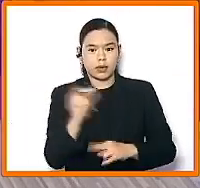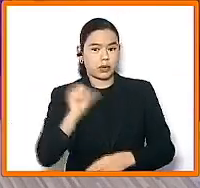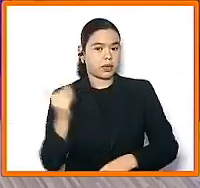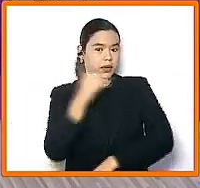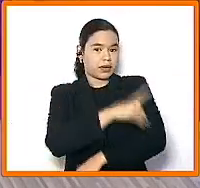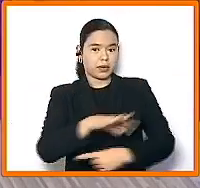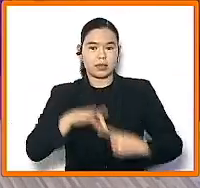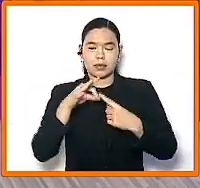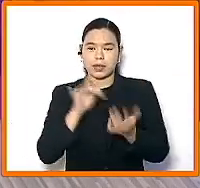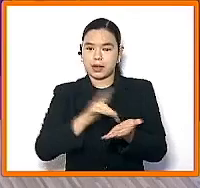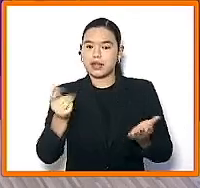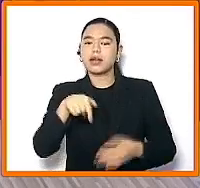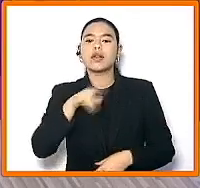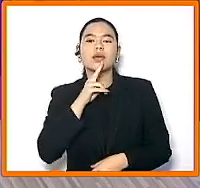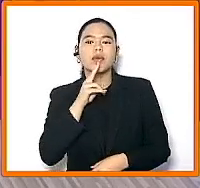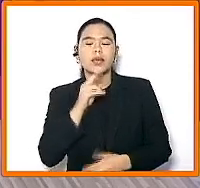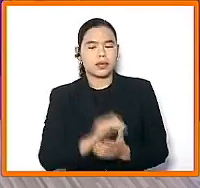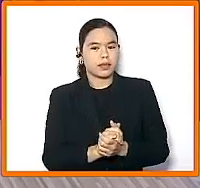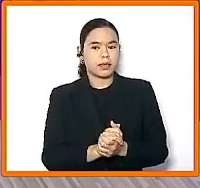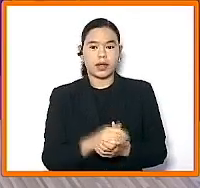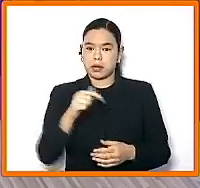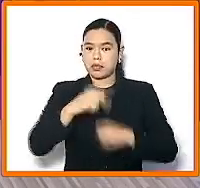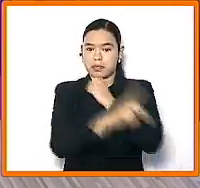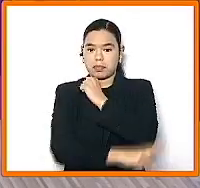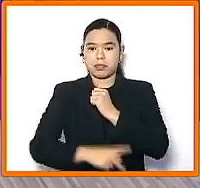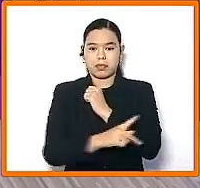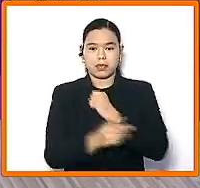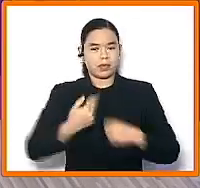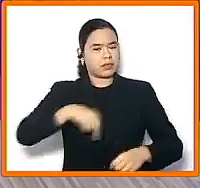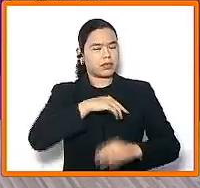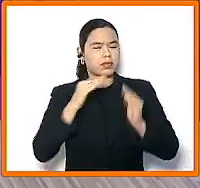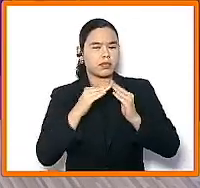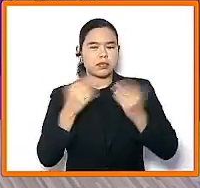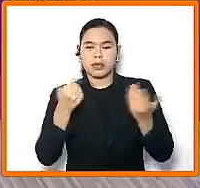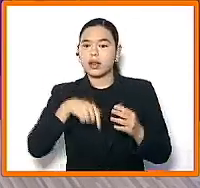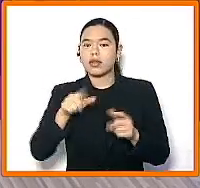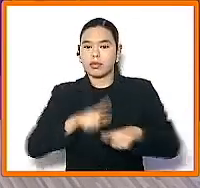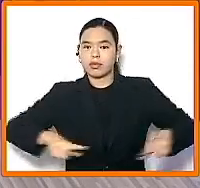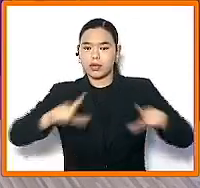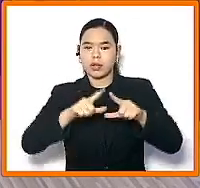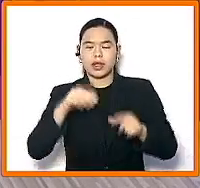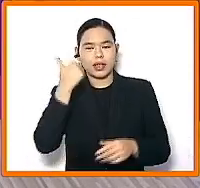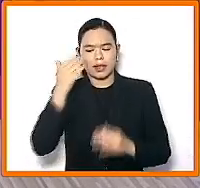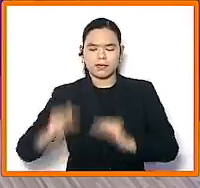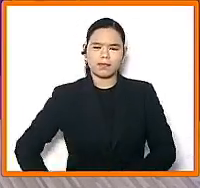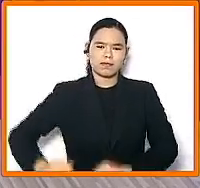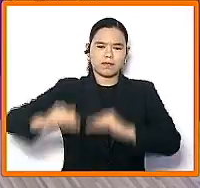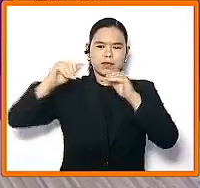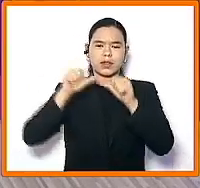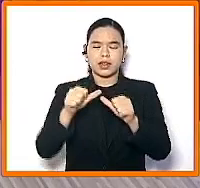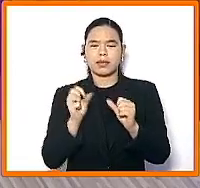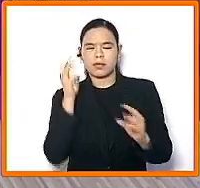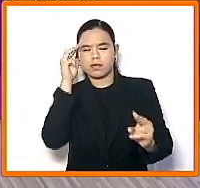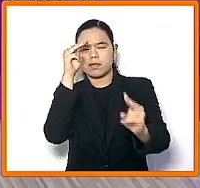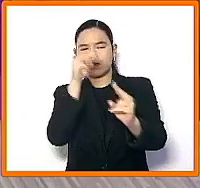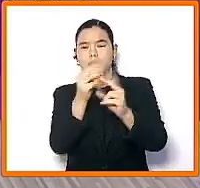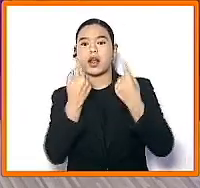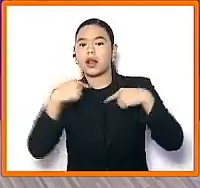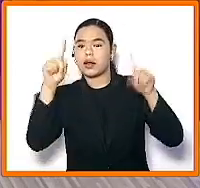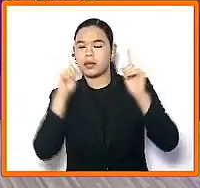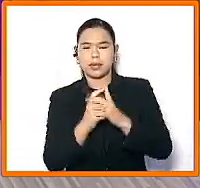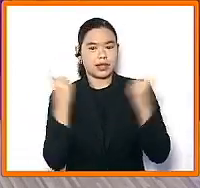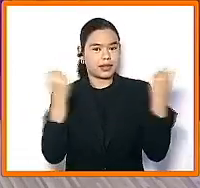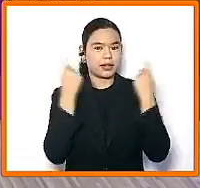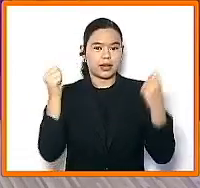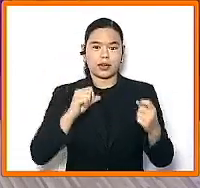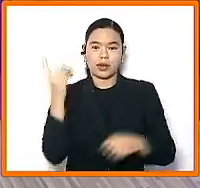gracias por nuestra patria Honduras. Más que un país, es nuestro hogar, lugar donde queremos crecer y cumplir cada uno de nuestros sueños. Celebra con